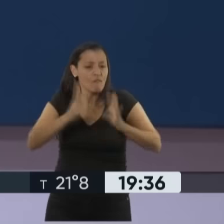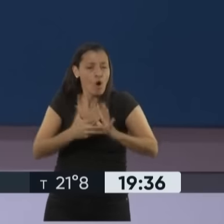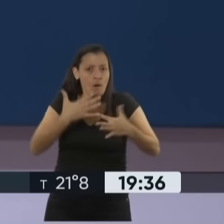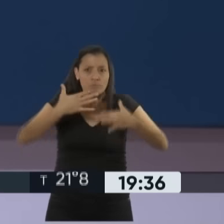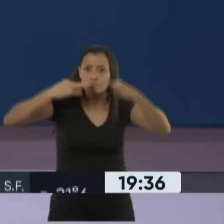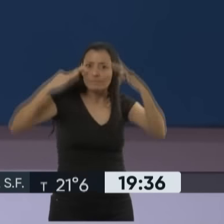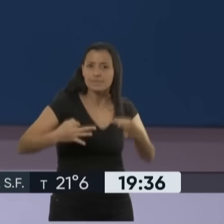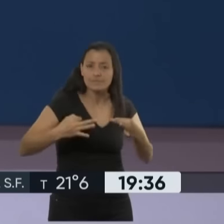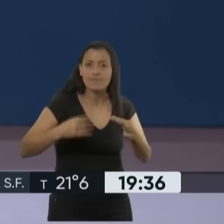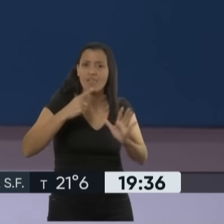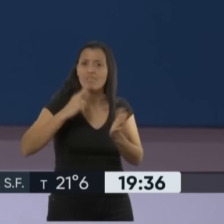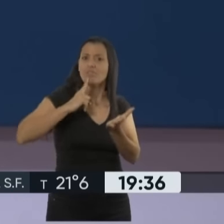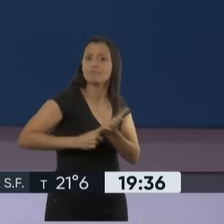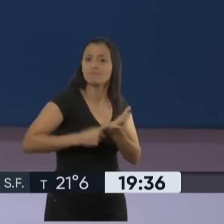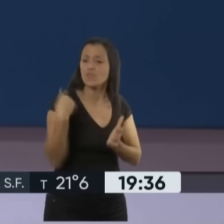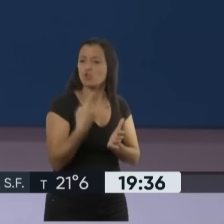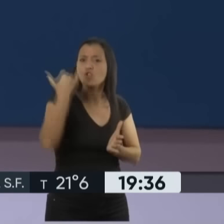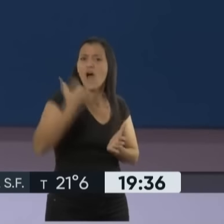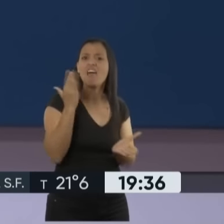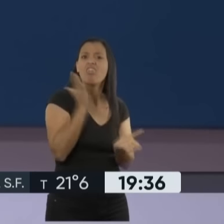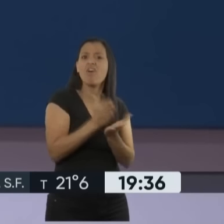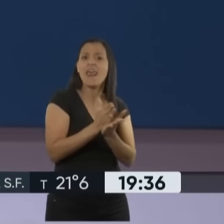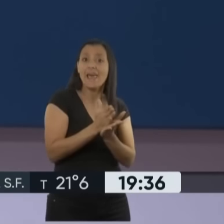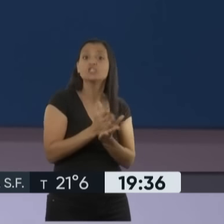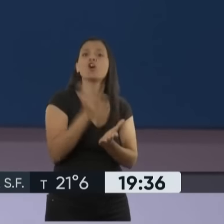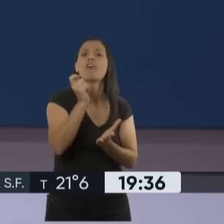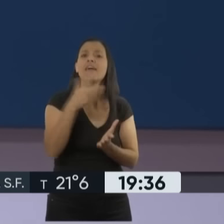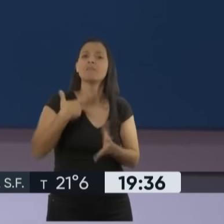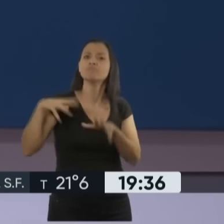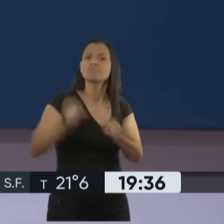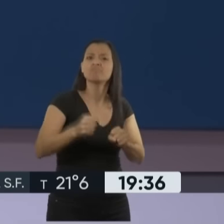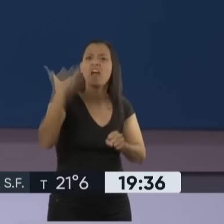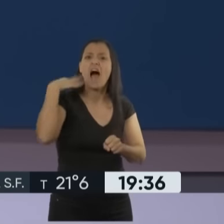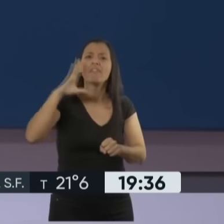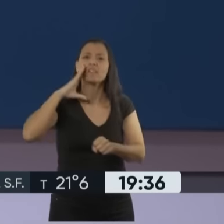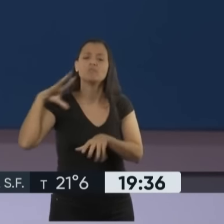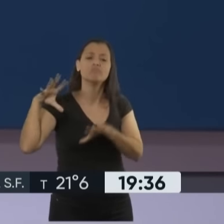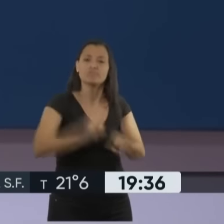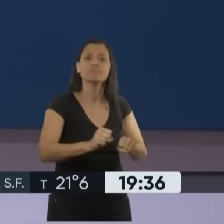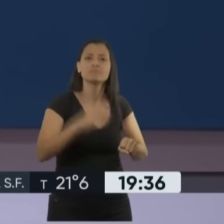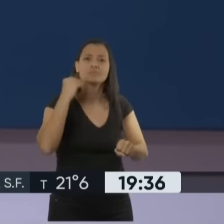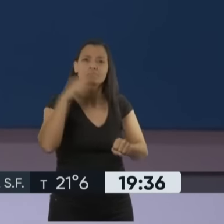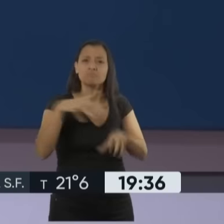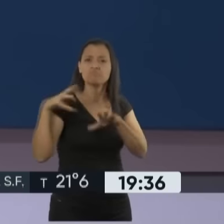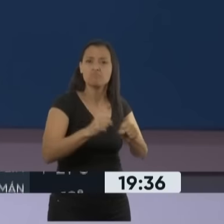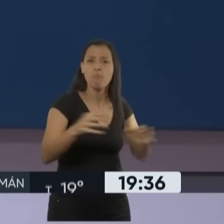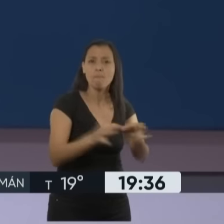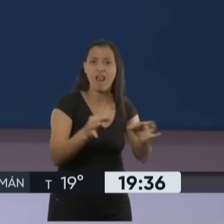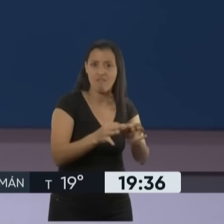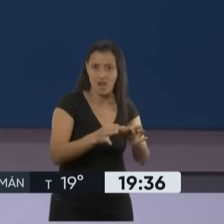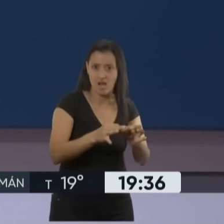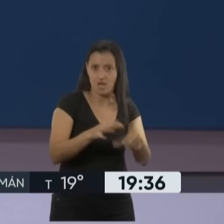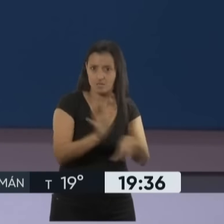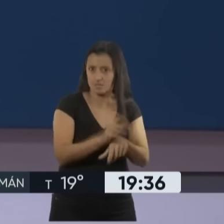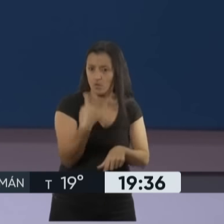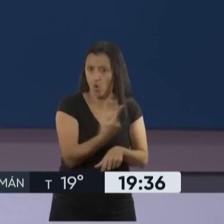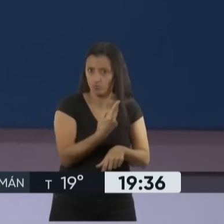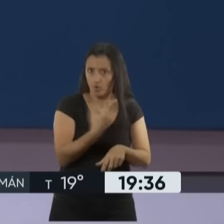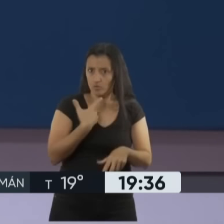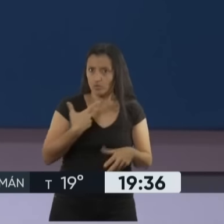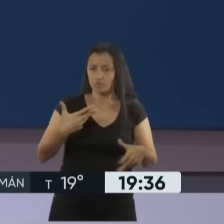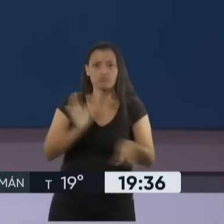legítimos derechos que nos caben sobre nuestras islas malvinas en las en este logo están ausentes